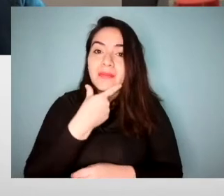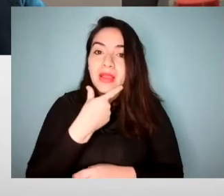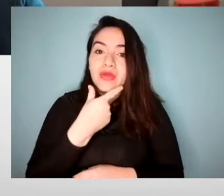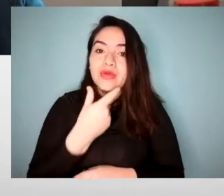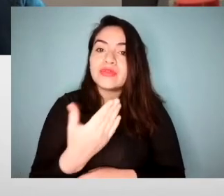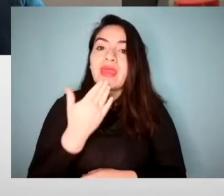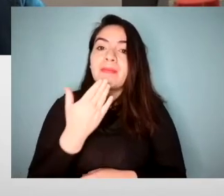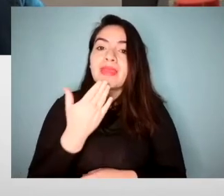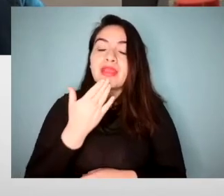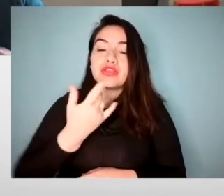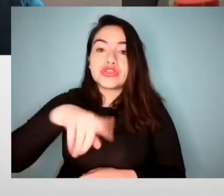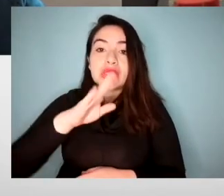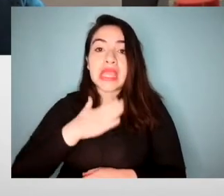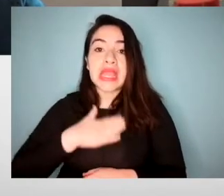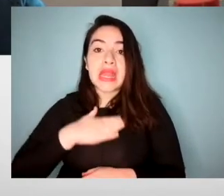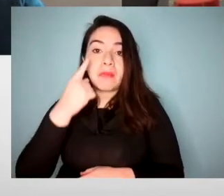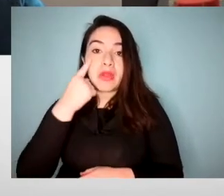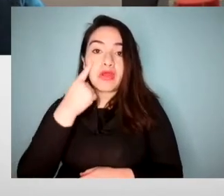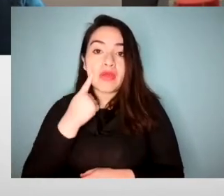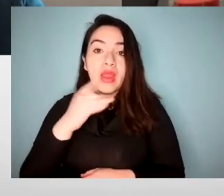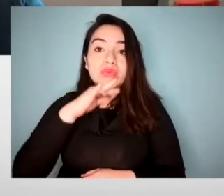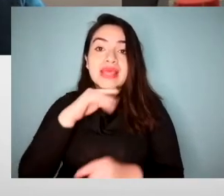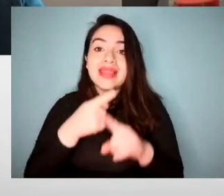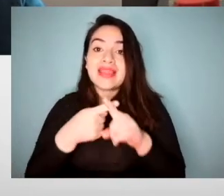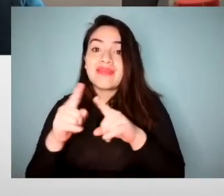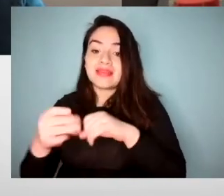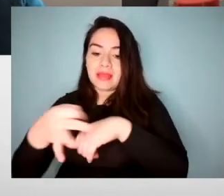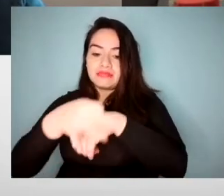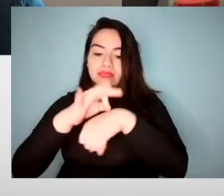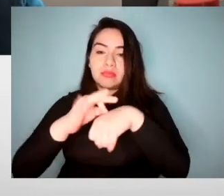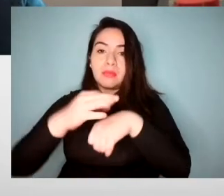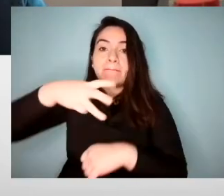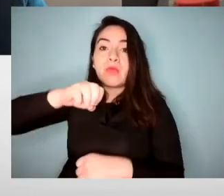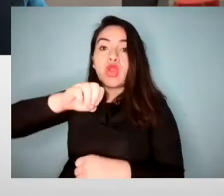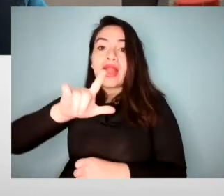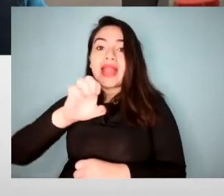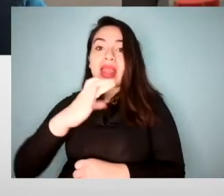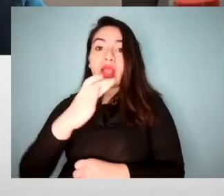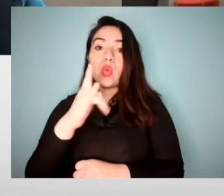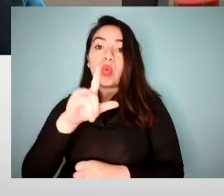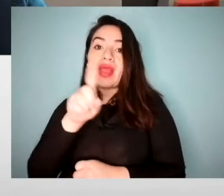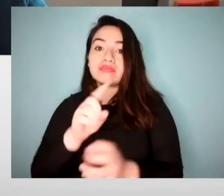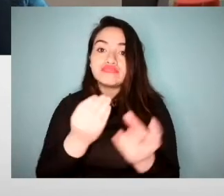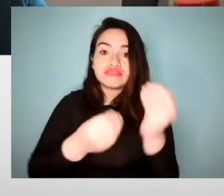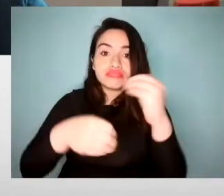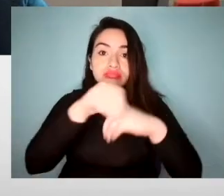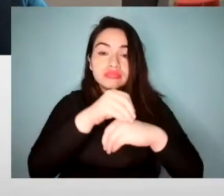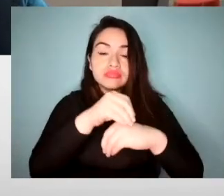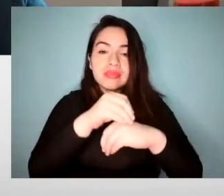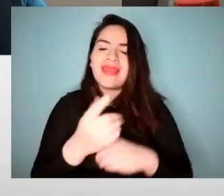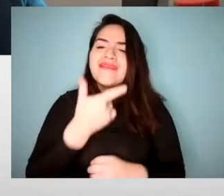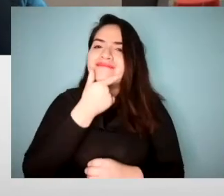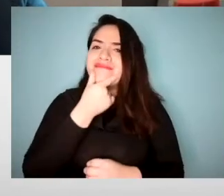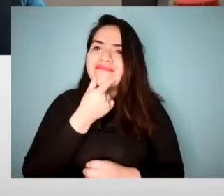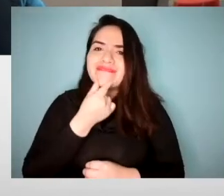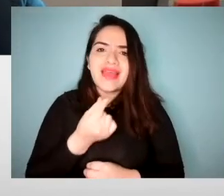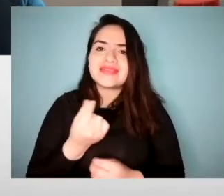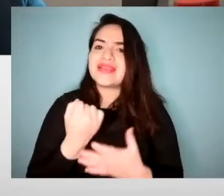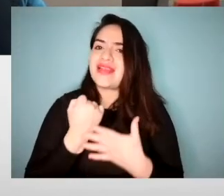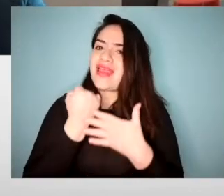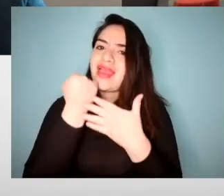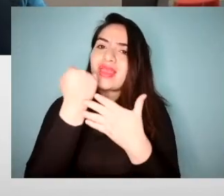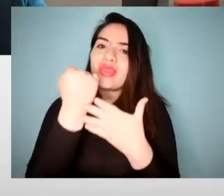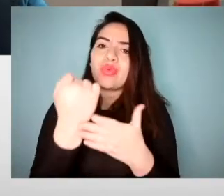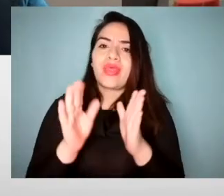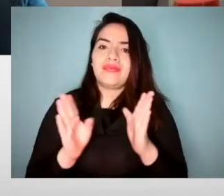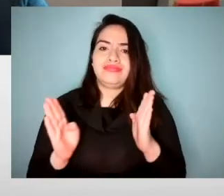queremos probar o sintetizar distintas moléculas pueden hablar de en el fácilmente en un rango de